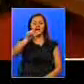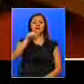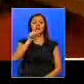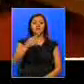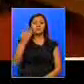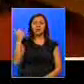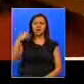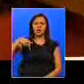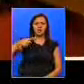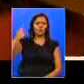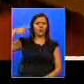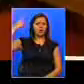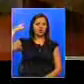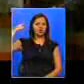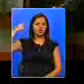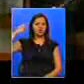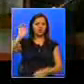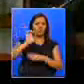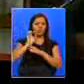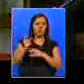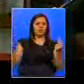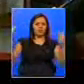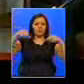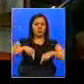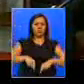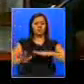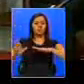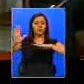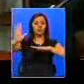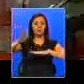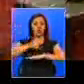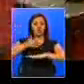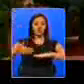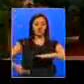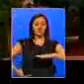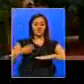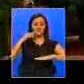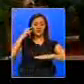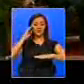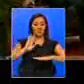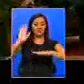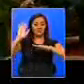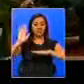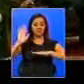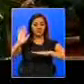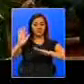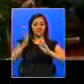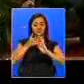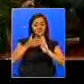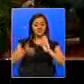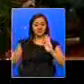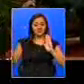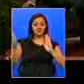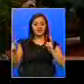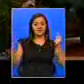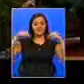Ecuador el año pasado en la posesión presidencial de este nuevo periodo del presidente de la República, Rafael